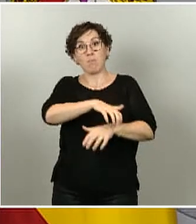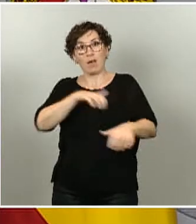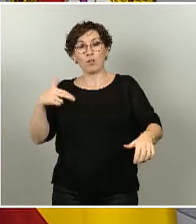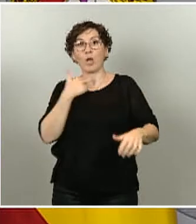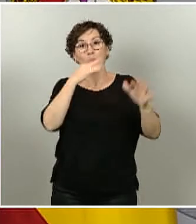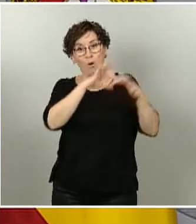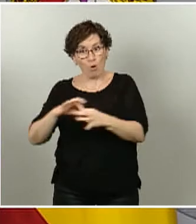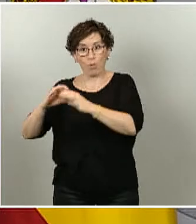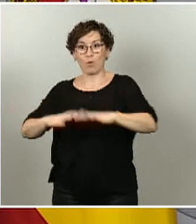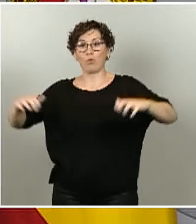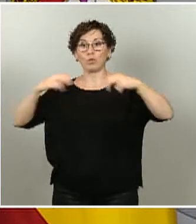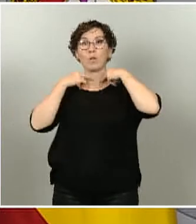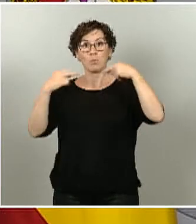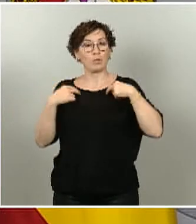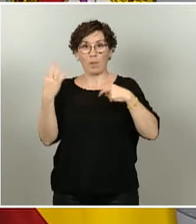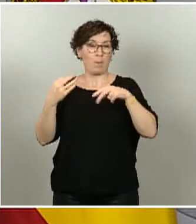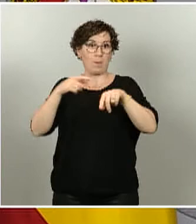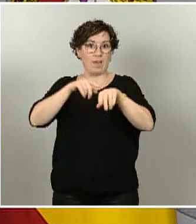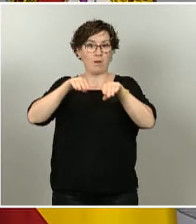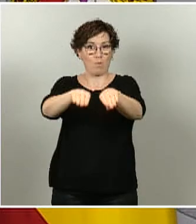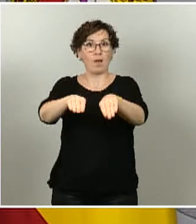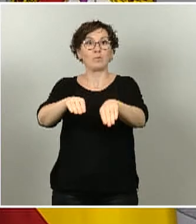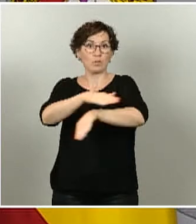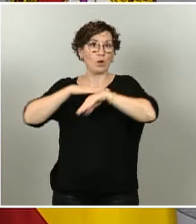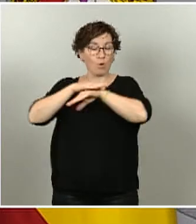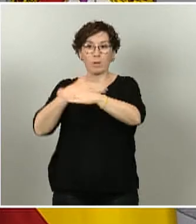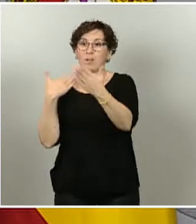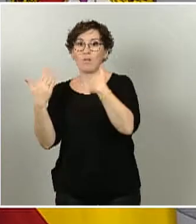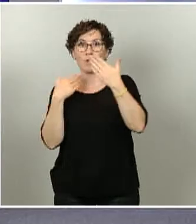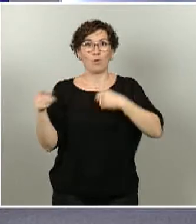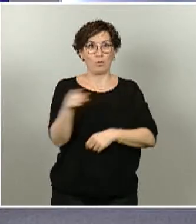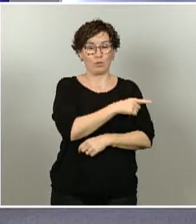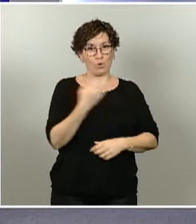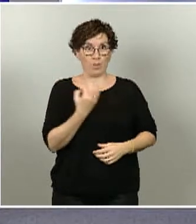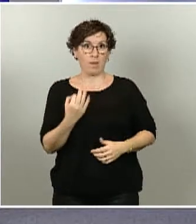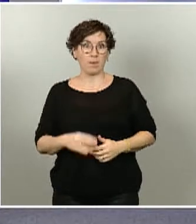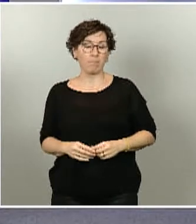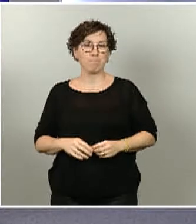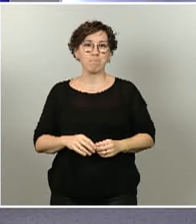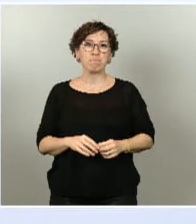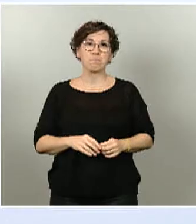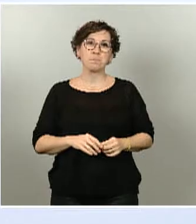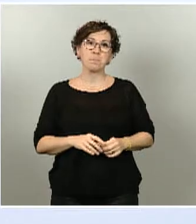se dirija al conjunto de fuerzas políticas para concitar su apoyo. Muchas gracias, Jorge, por su pregunta. Bien, la orden